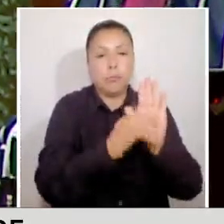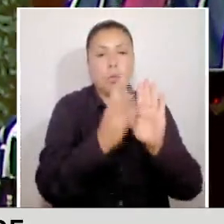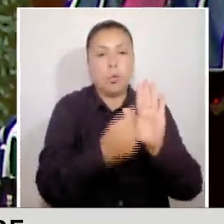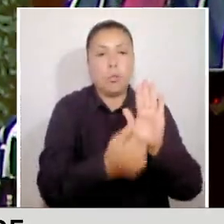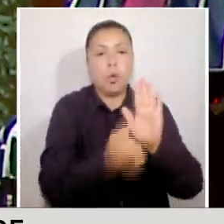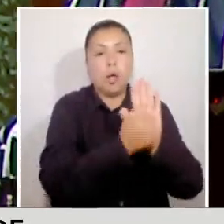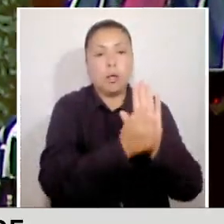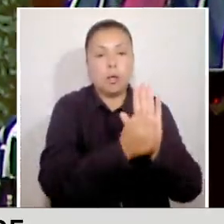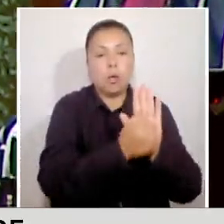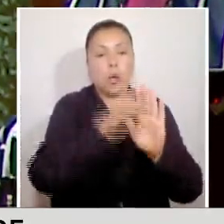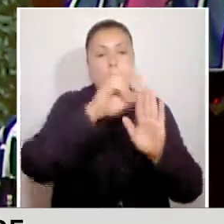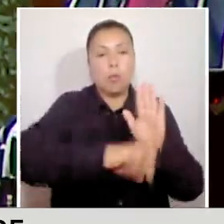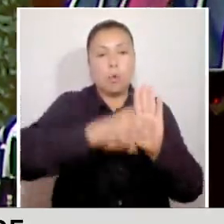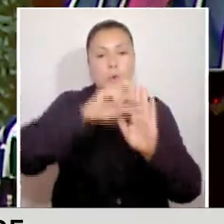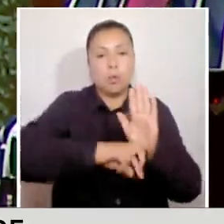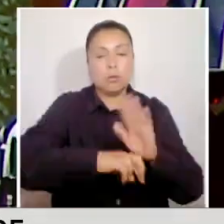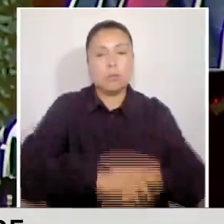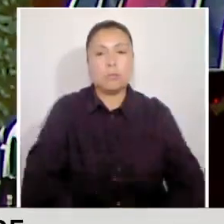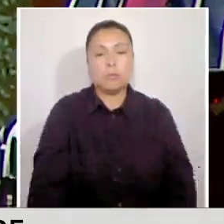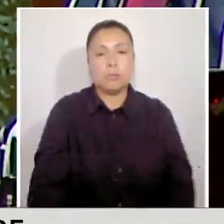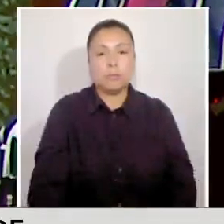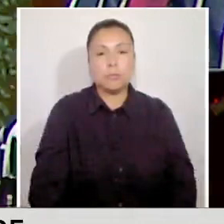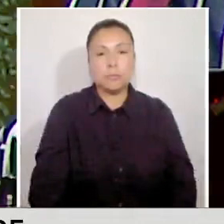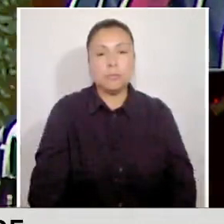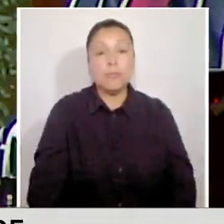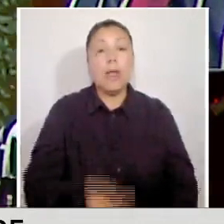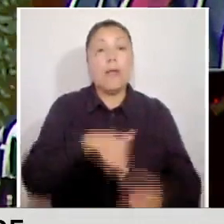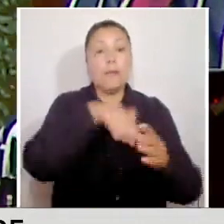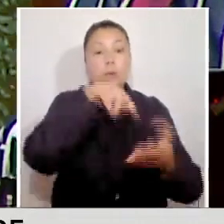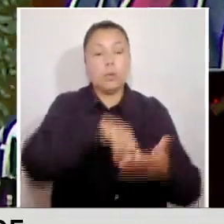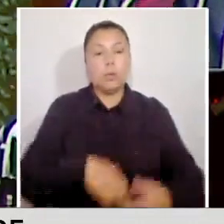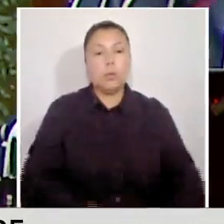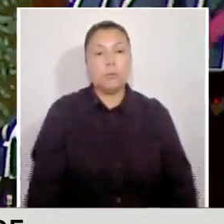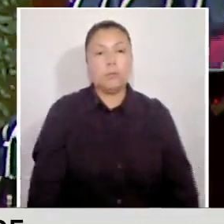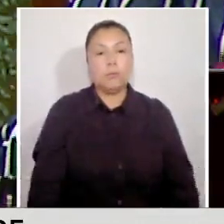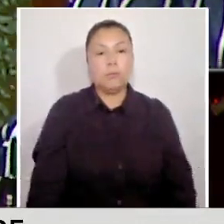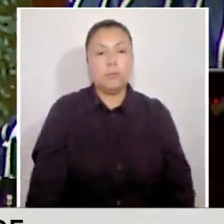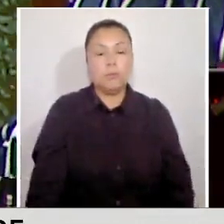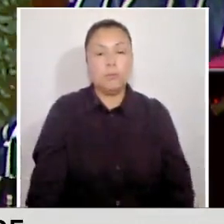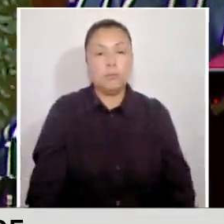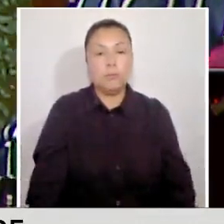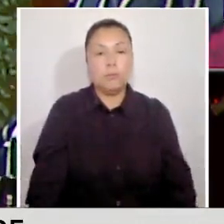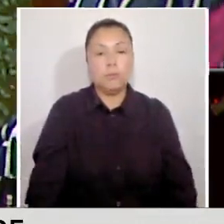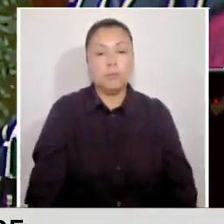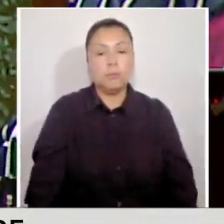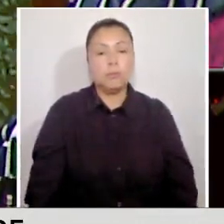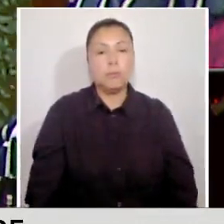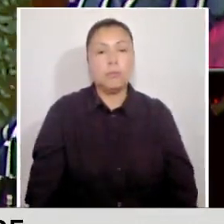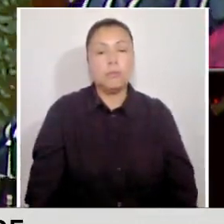al proyecto en votación Ah perdón en